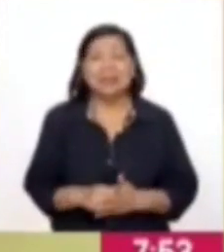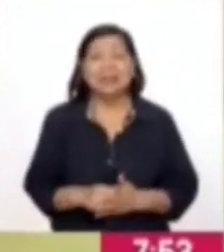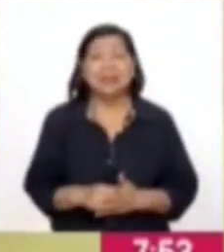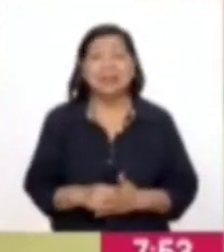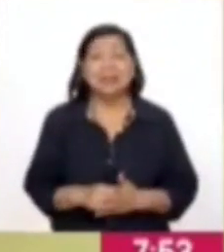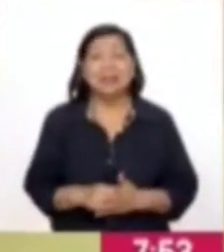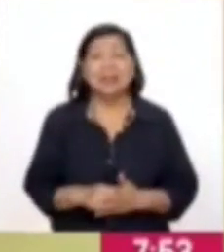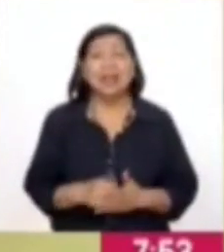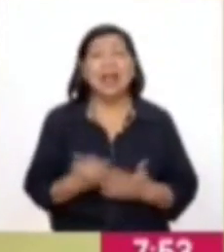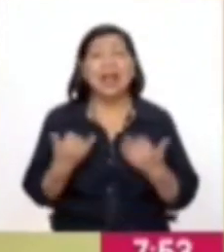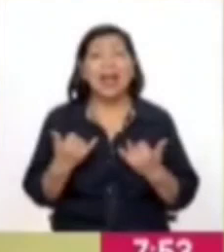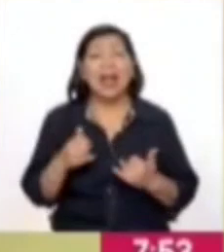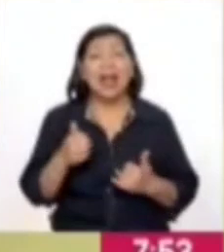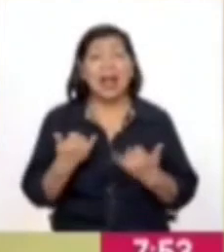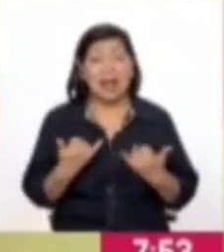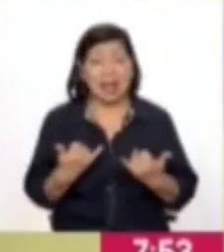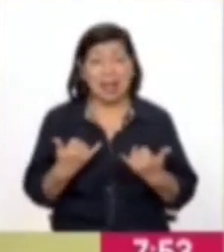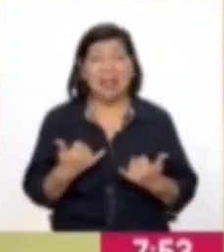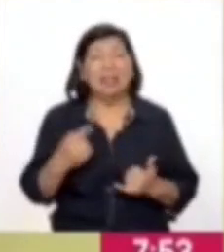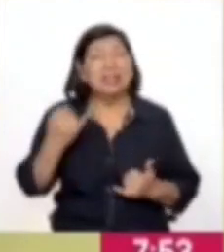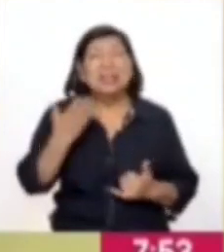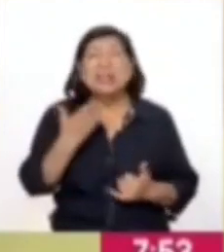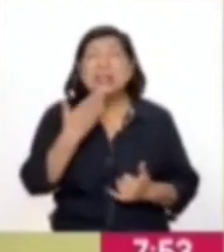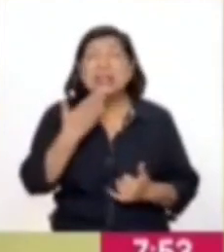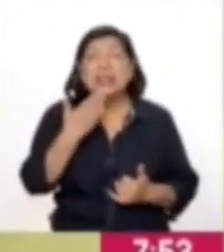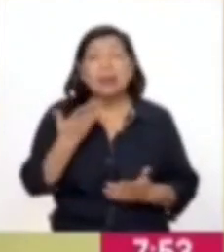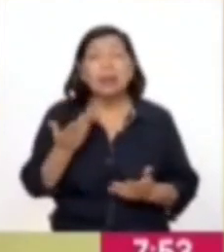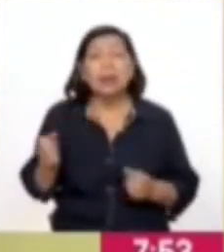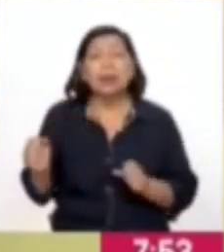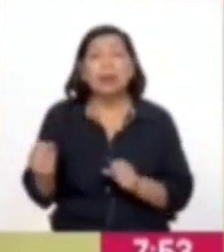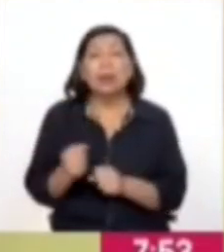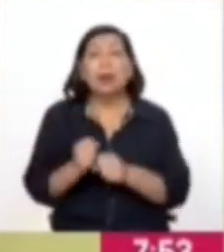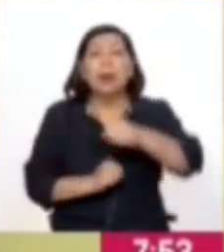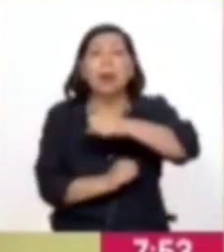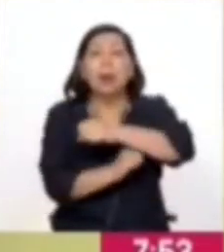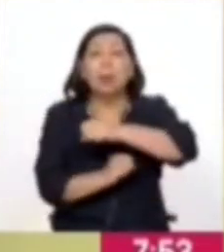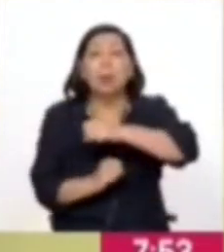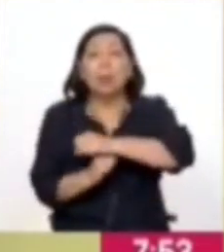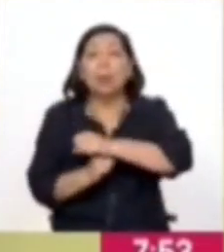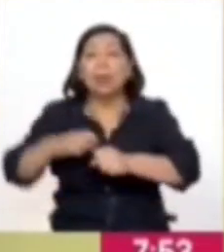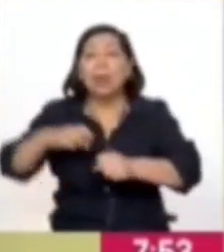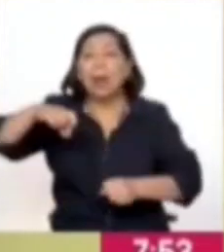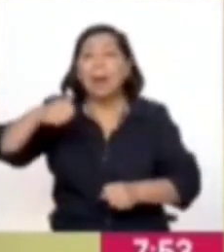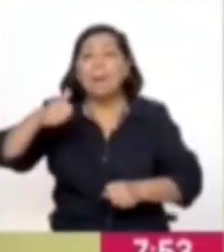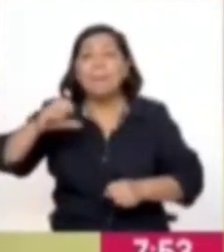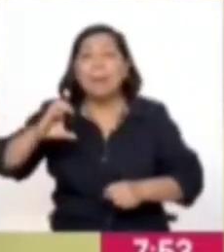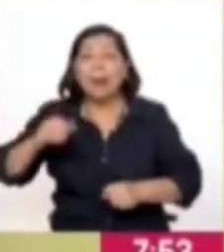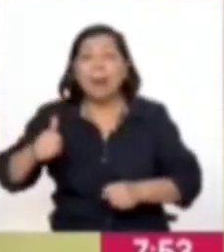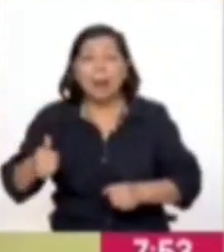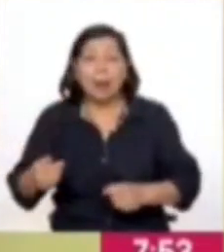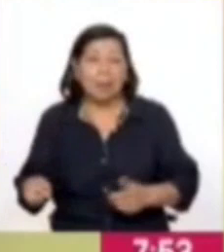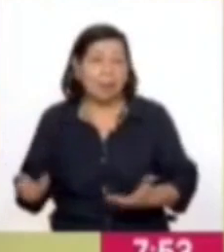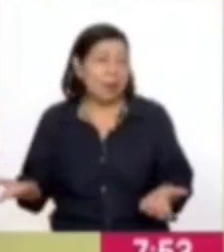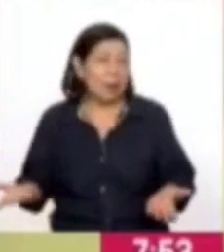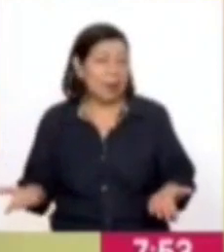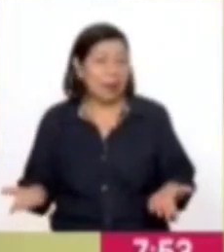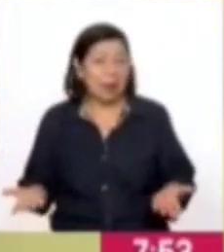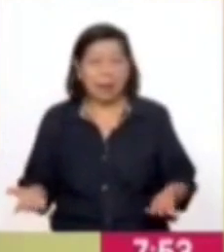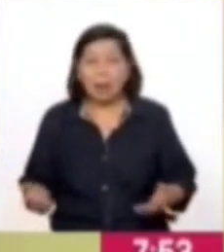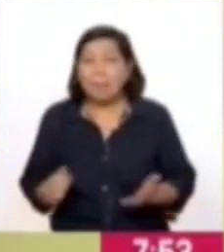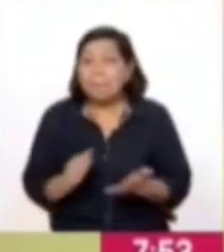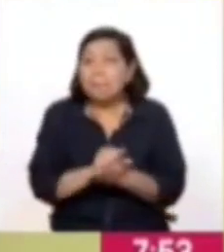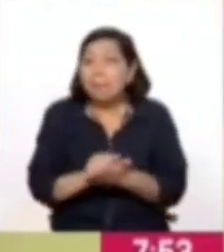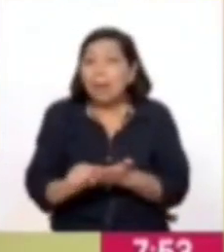favor, gobierno, estamos ya con el tiempo. aquí, sí, ¿a quién se Vamos le ha con este. ocurrido destruir tres puentes en Palpa y para llegar a Nazca te demoras una eternidad? Y